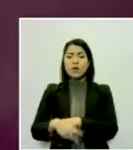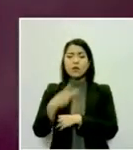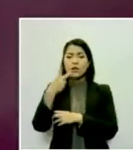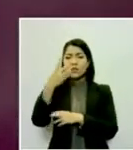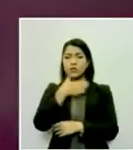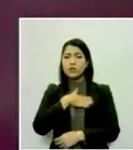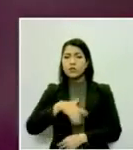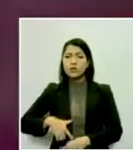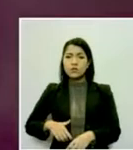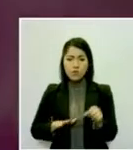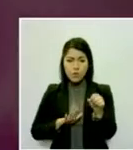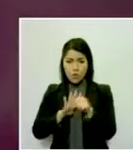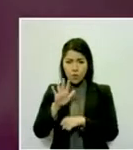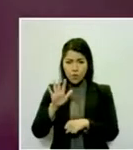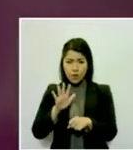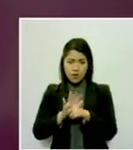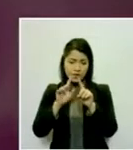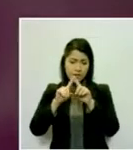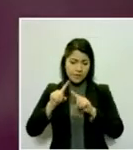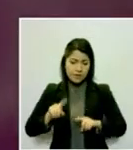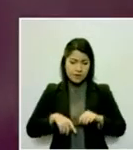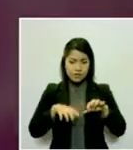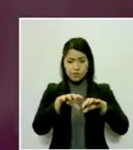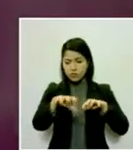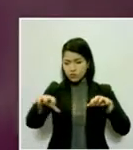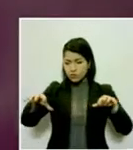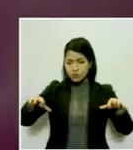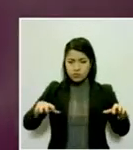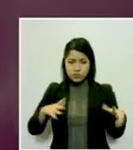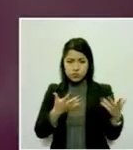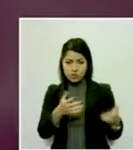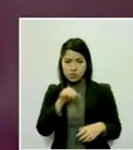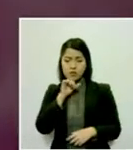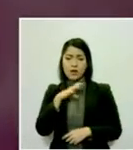que correspondían a ciertas estadísticas de